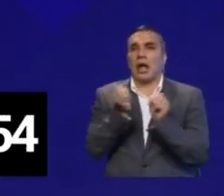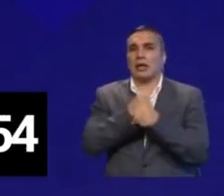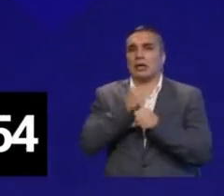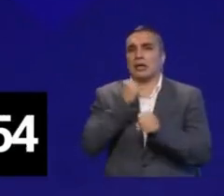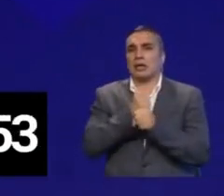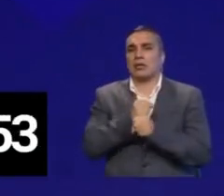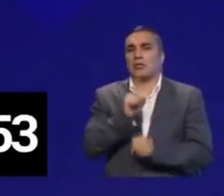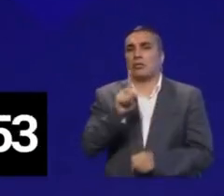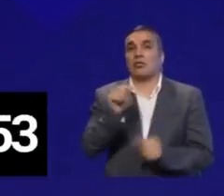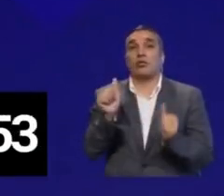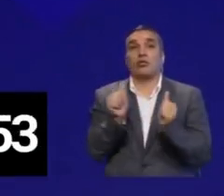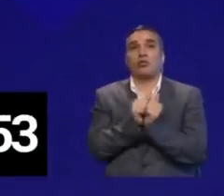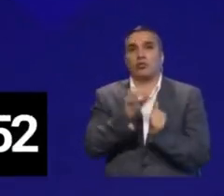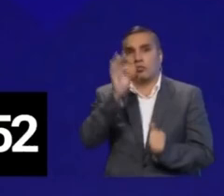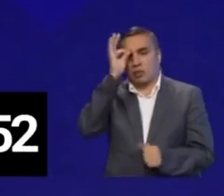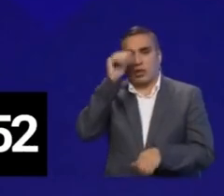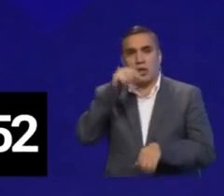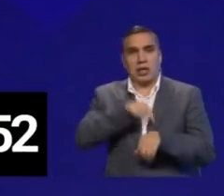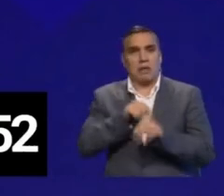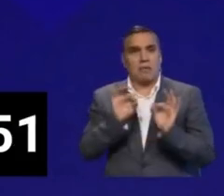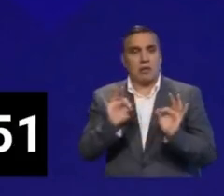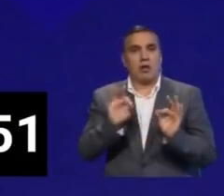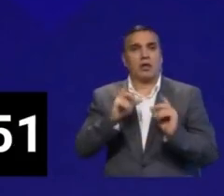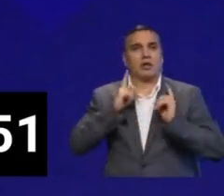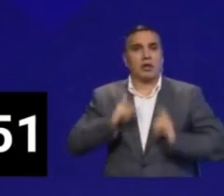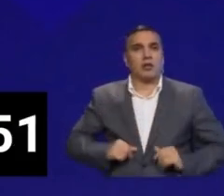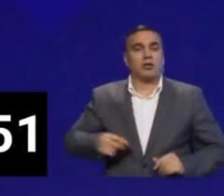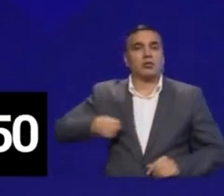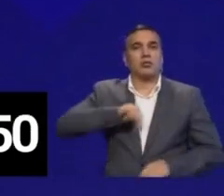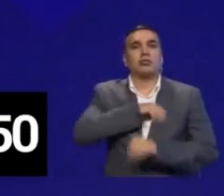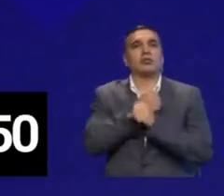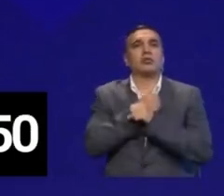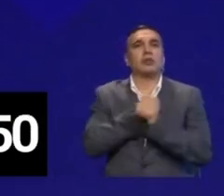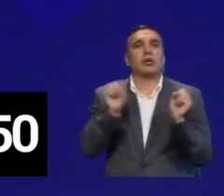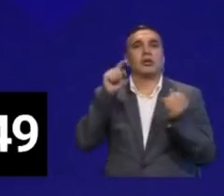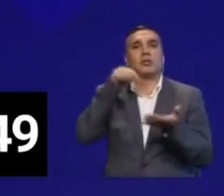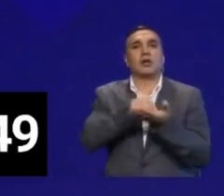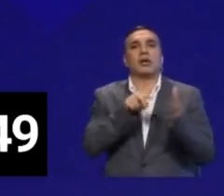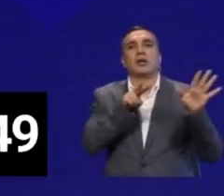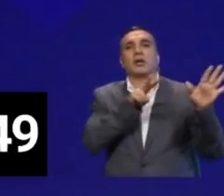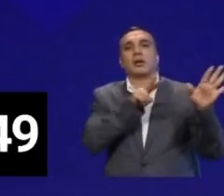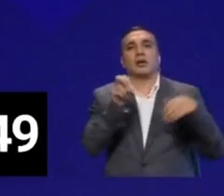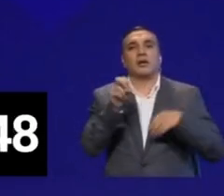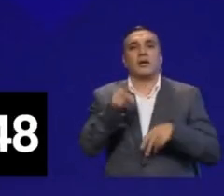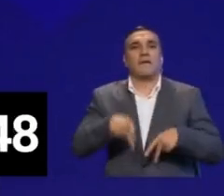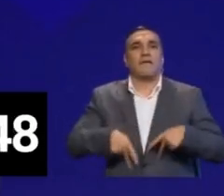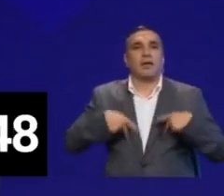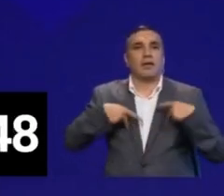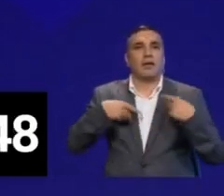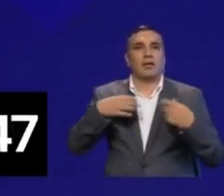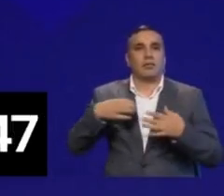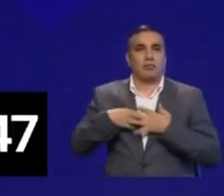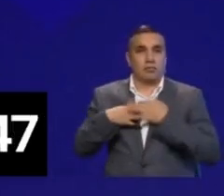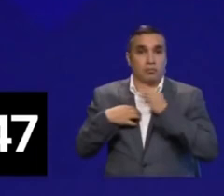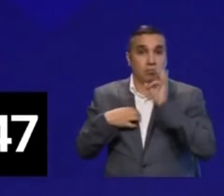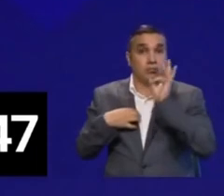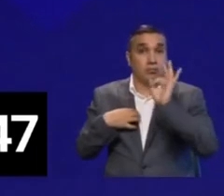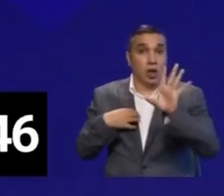es Juntos Hospital en tiempo real en salud. Hemos salvado 1.700 vidas de COVID,